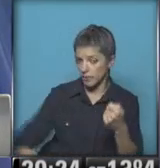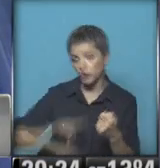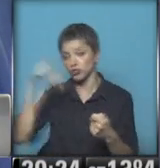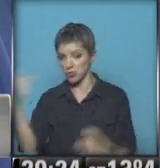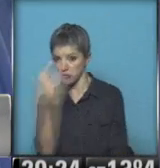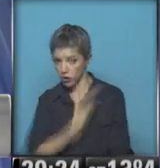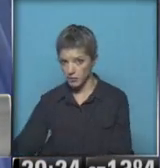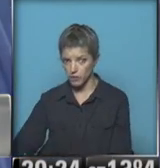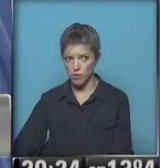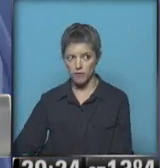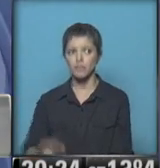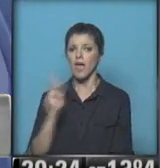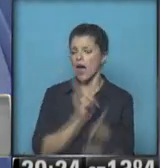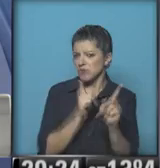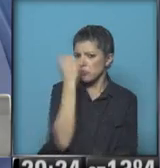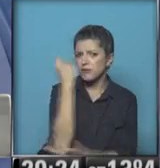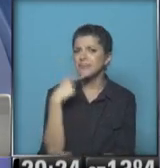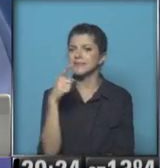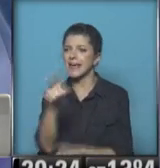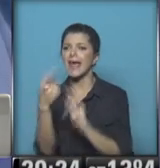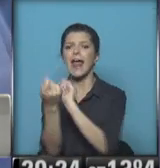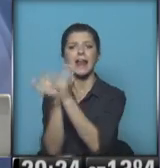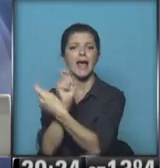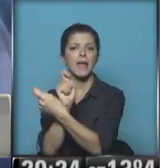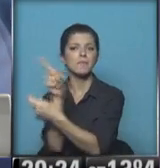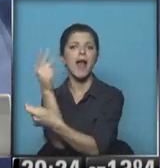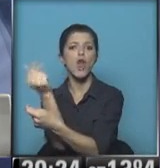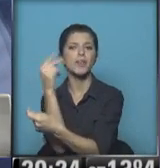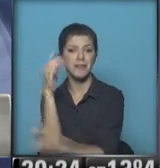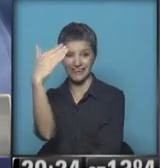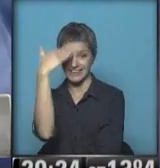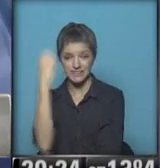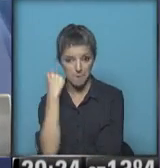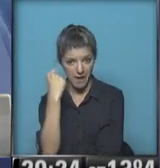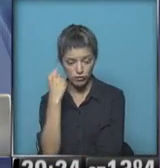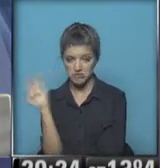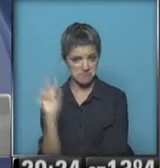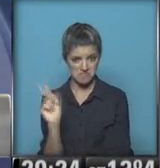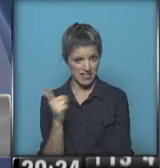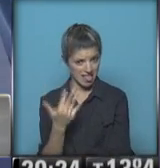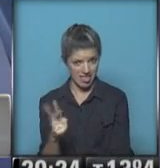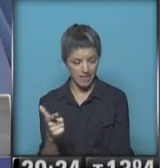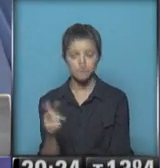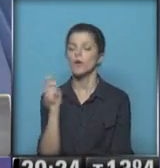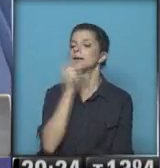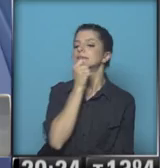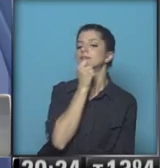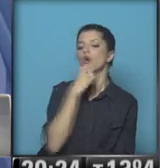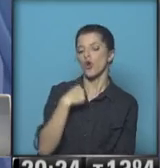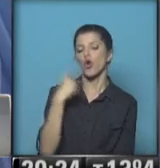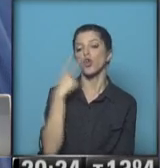habla de que el tipo de cambio tiene que estar a 15 porque se sabe que si un dólar del oficial que esté a